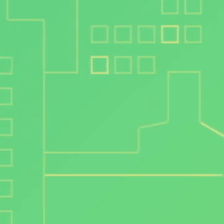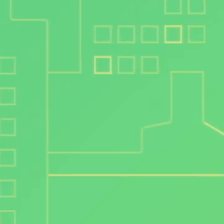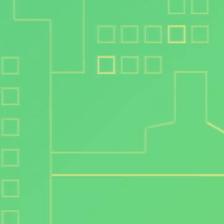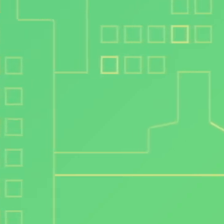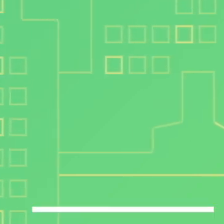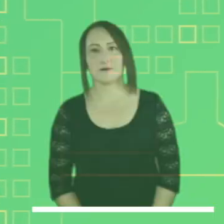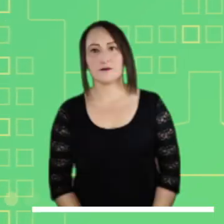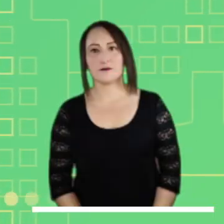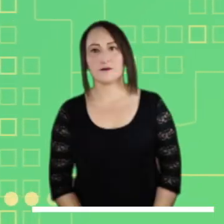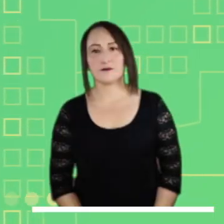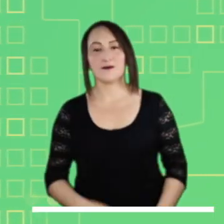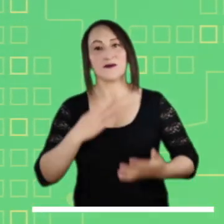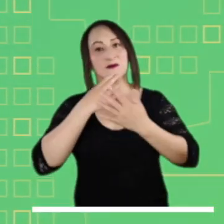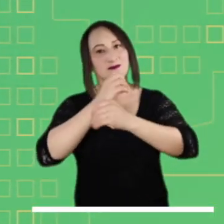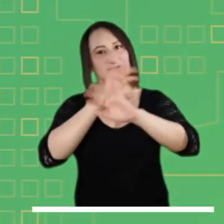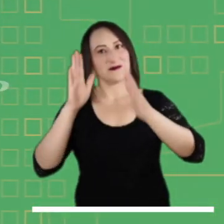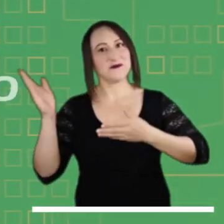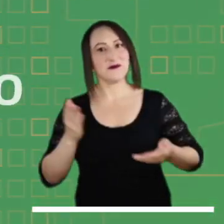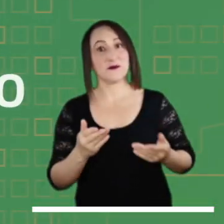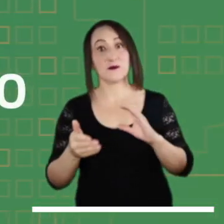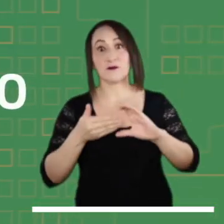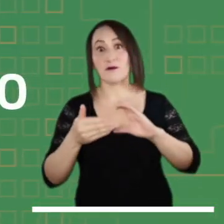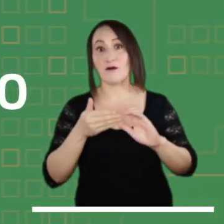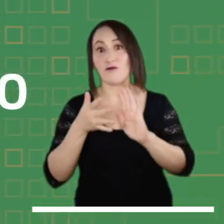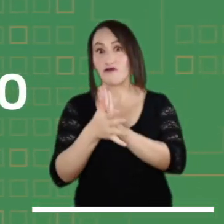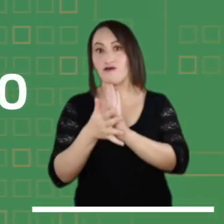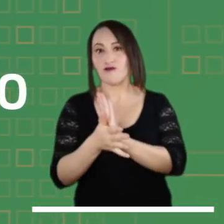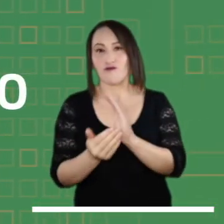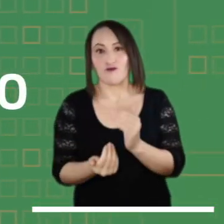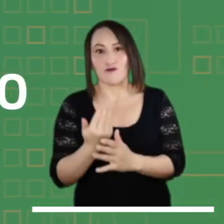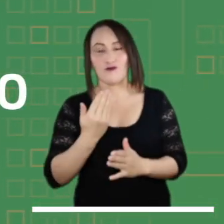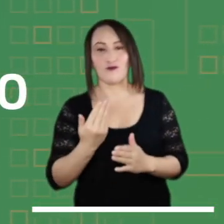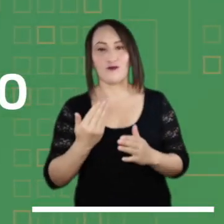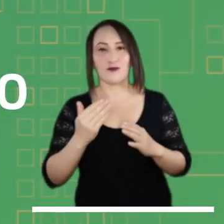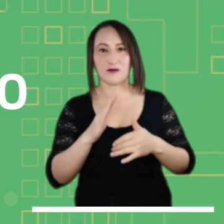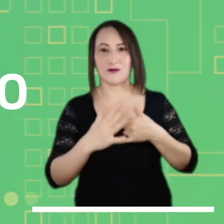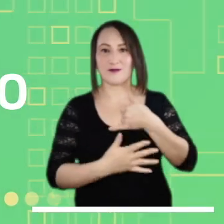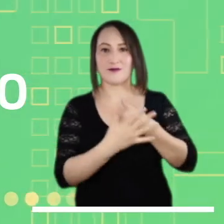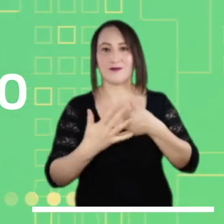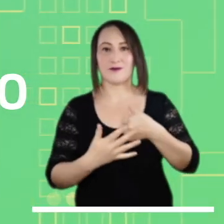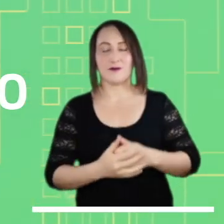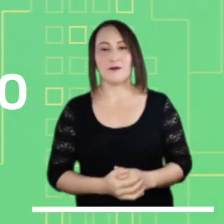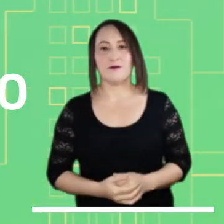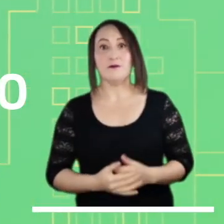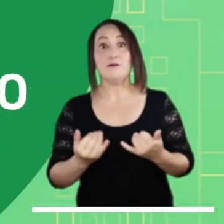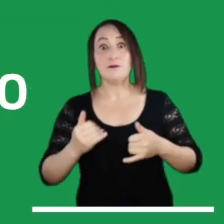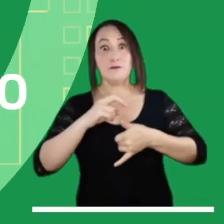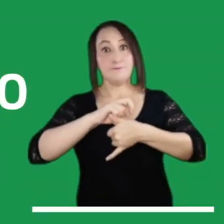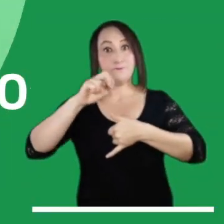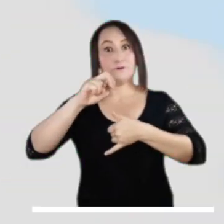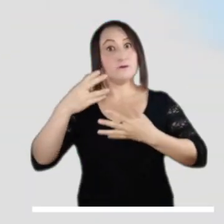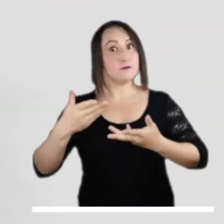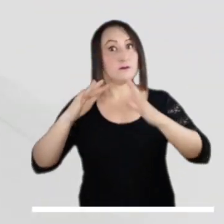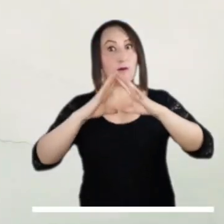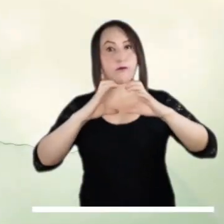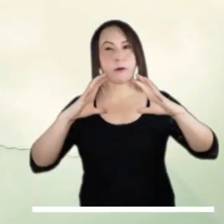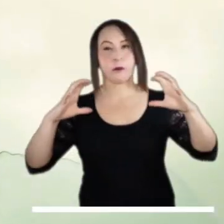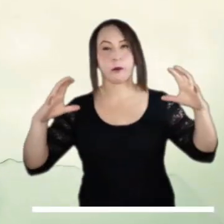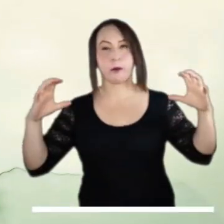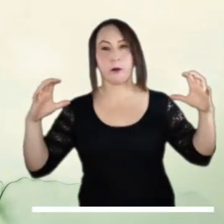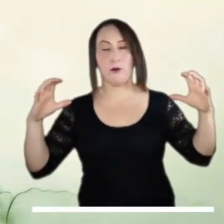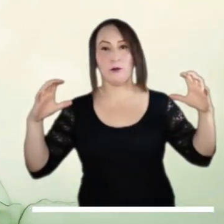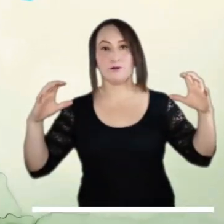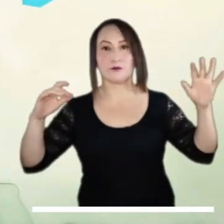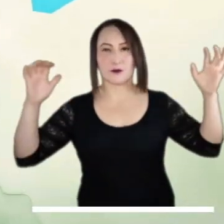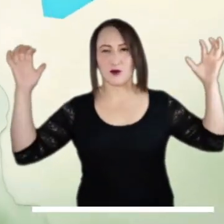Buenos días y bienvenidos a conocer la más reciente actualización del pronóstico del tiempo en el país. Una mañana parcialmente cubierta